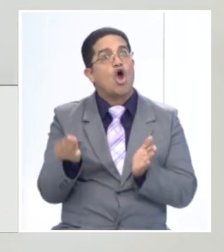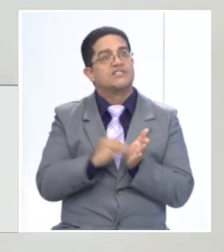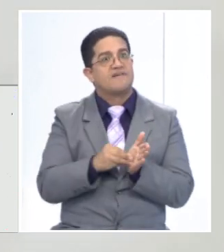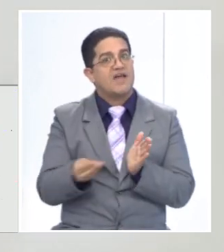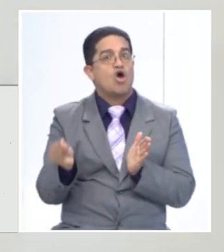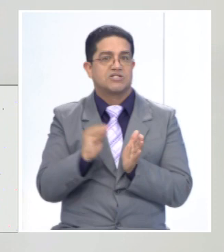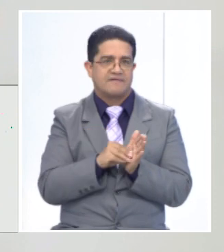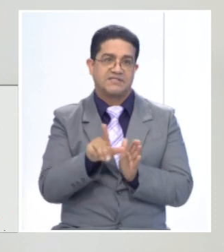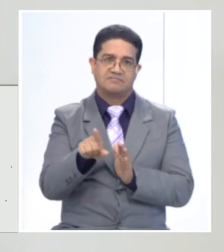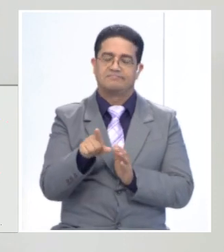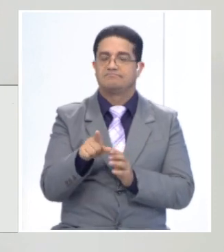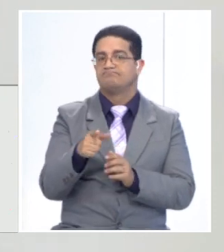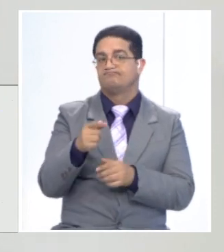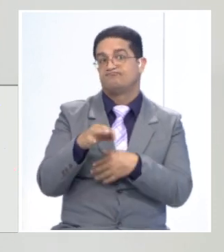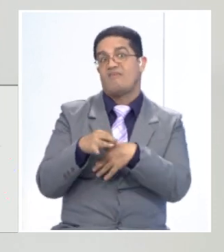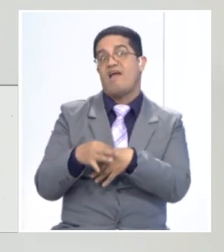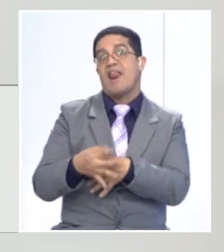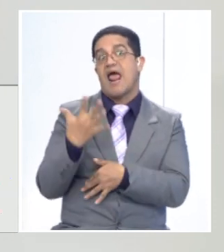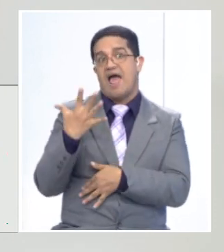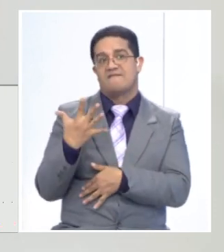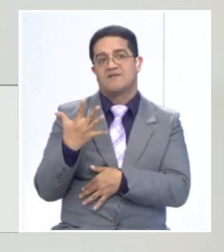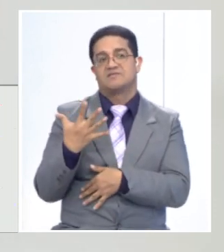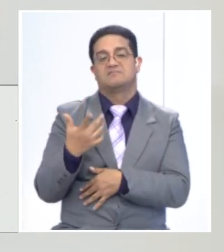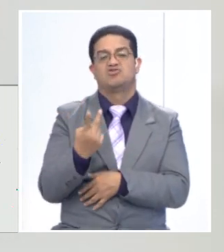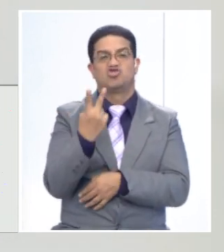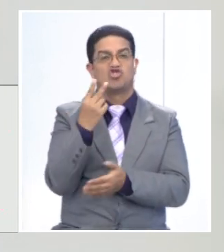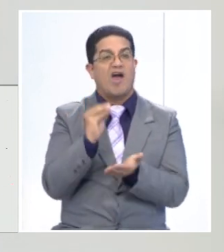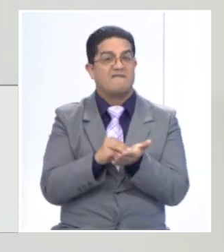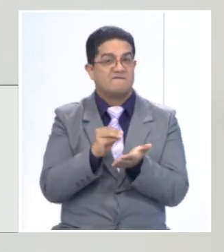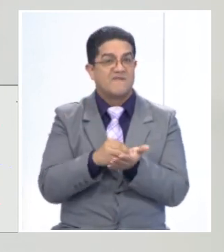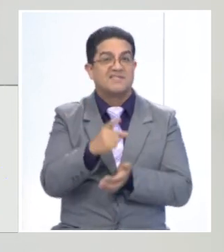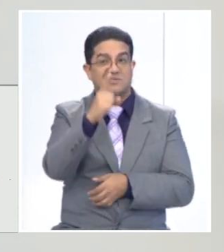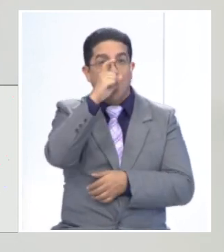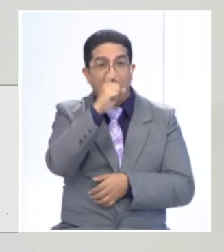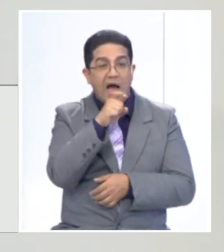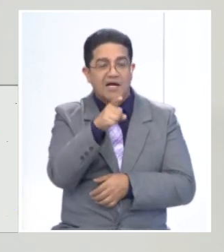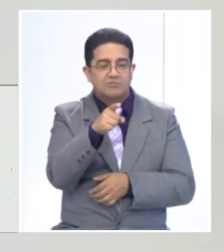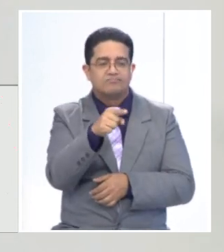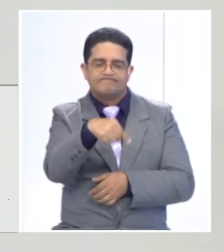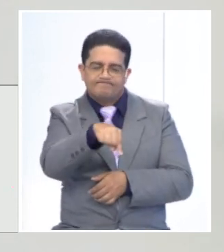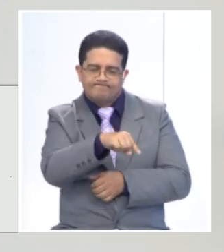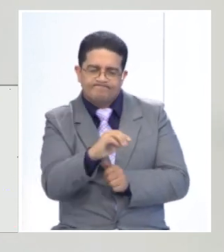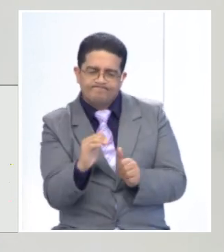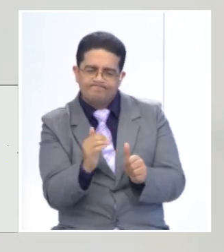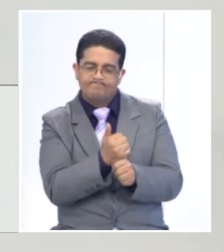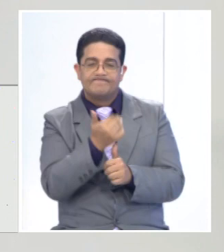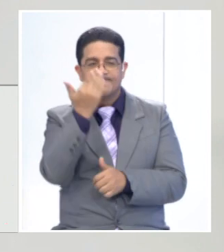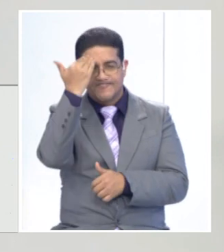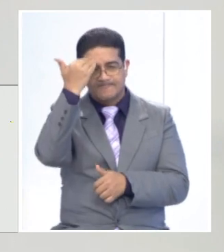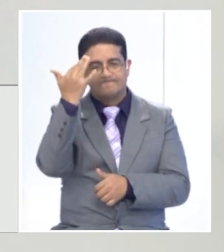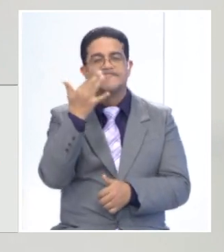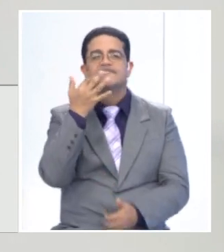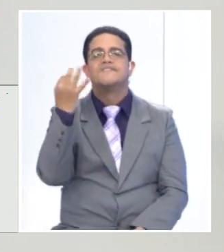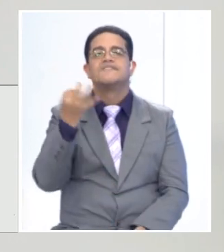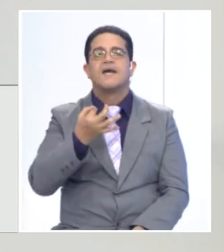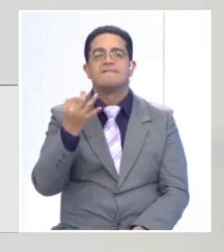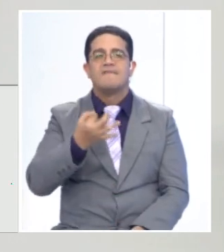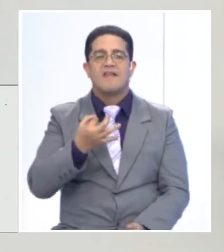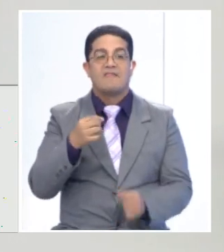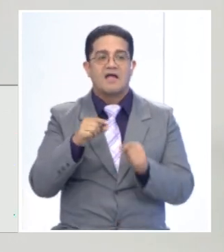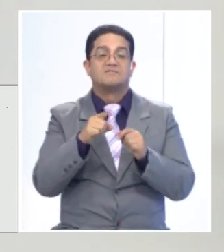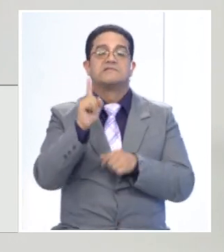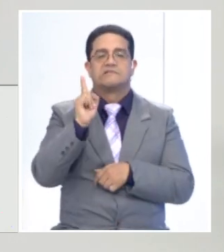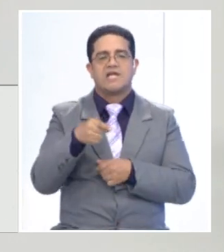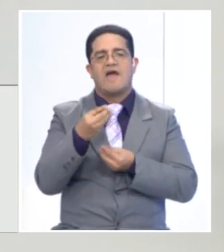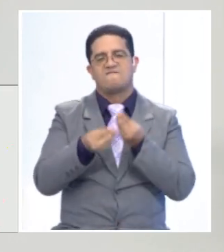La neumonía recurrente son más de 2 episodios en todo un año. Tenemos que saber que ese paciente realmente en una radiografía de tórax